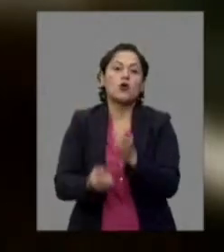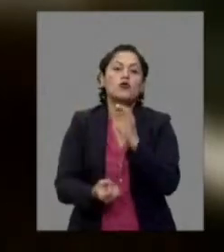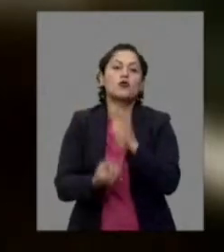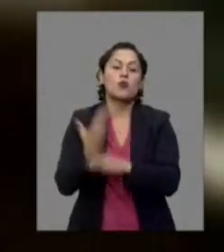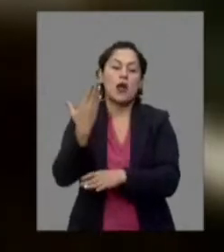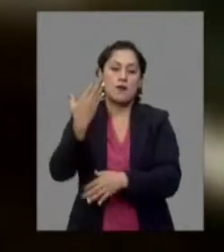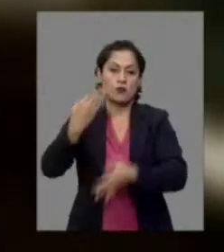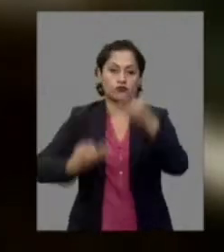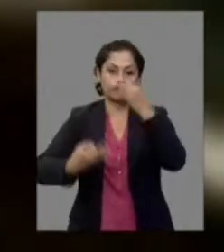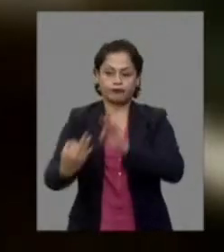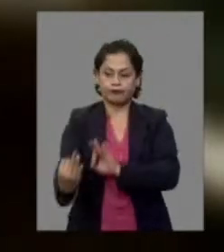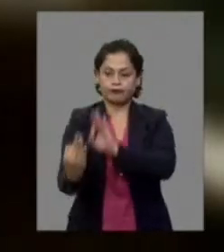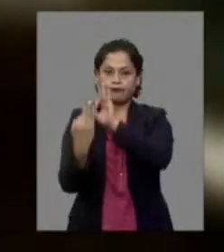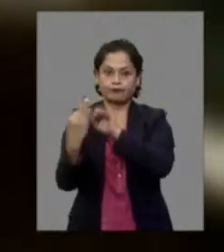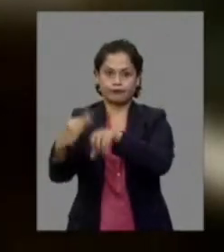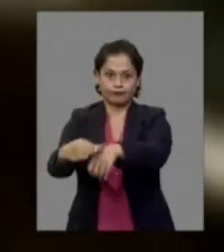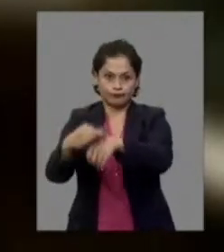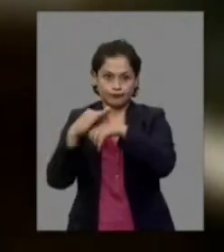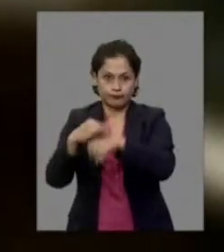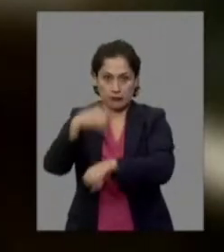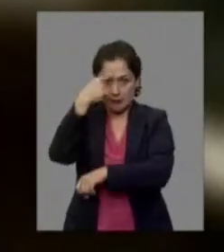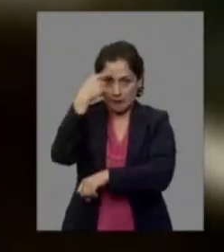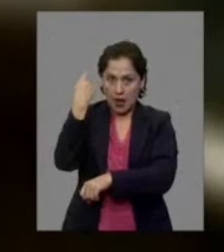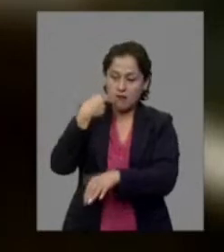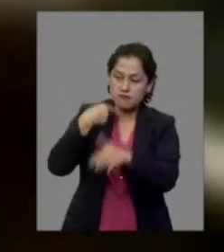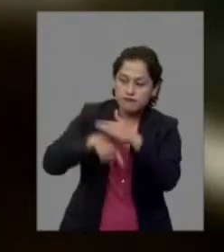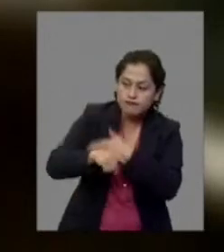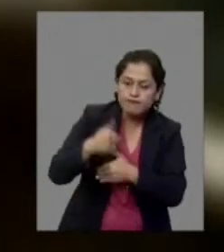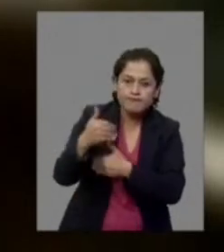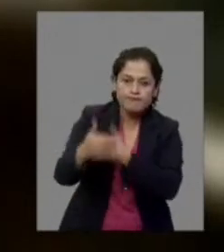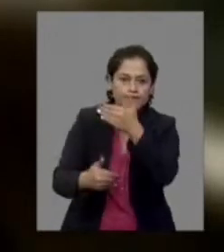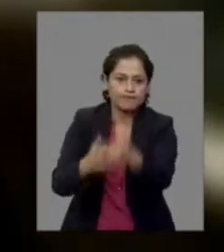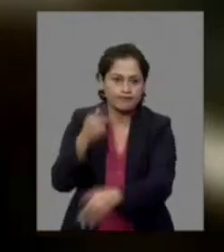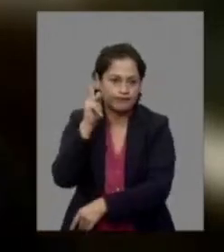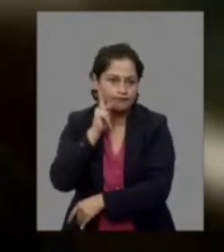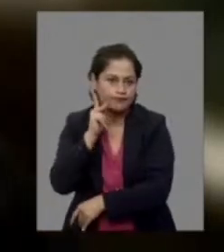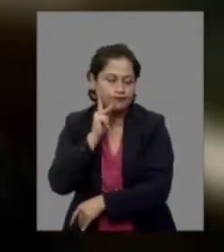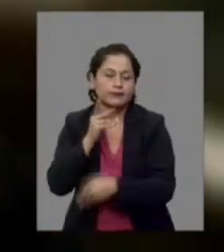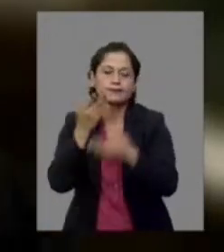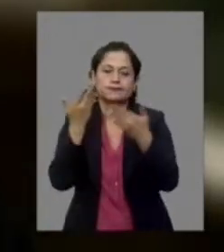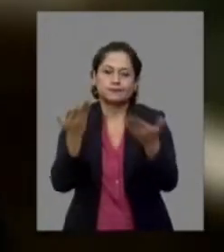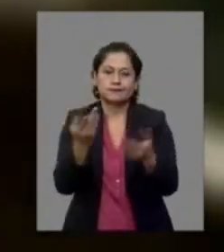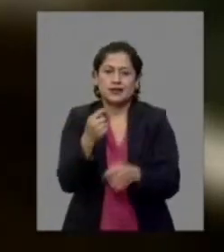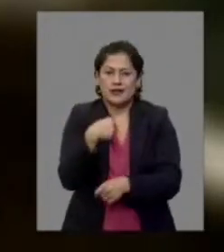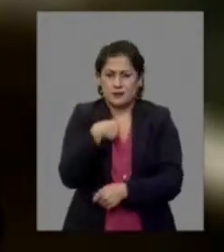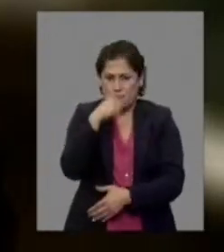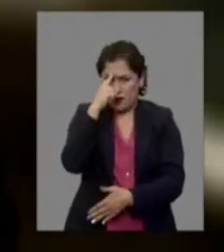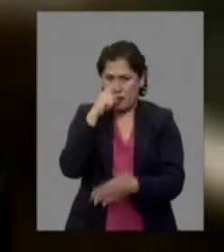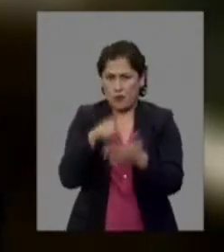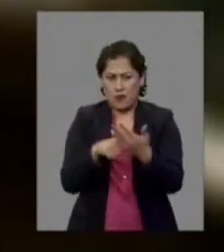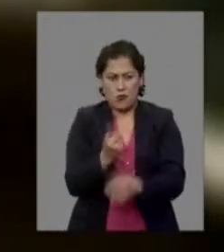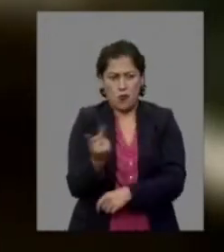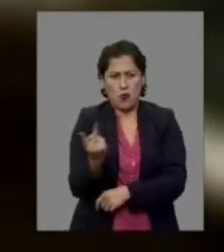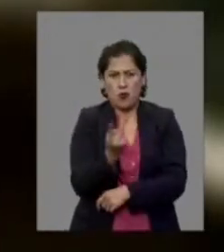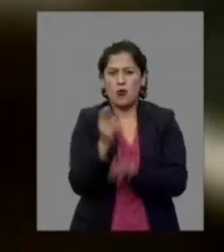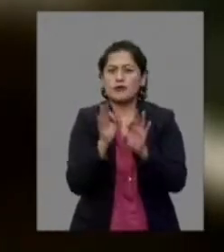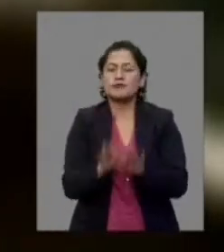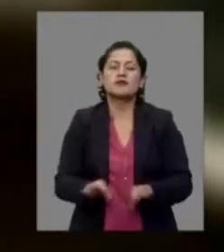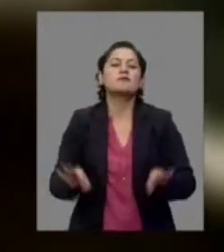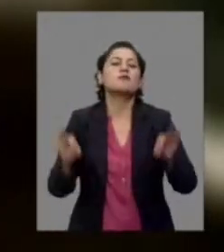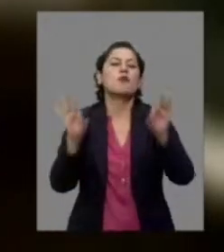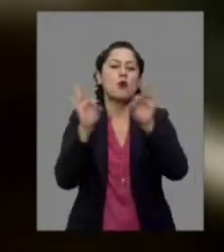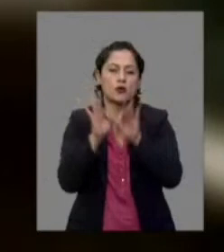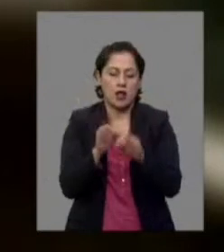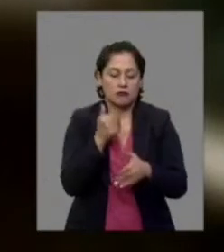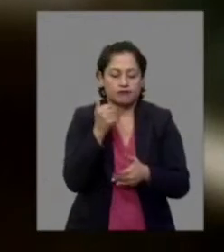acusatorio. Creo que han sido muy, muy importantes los avances